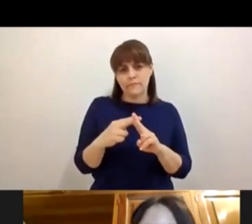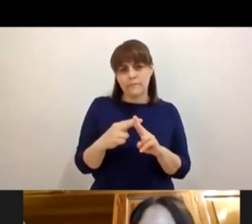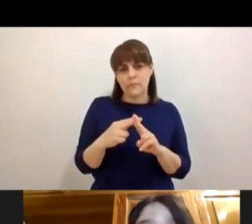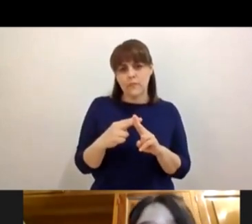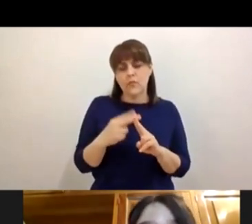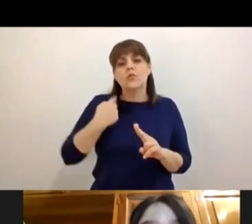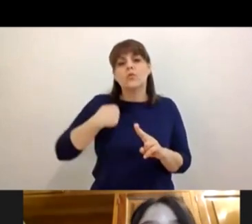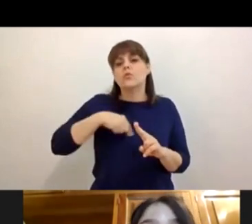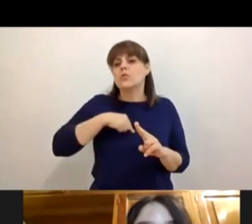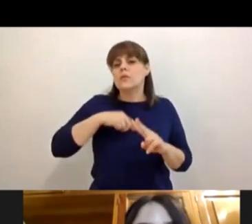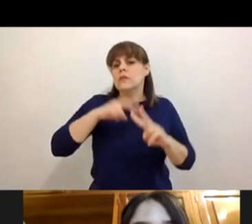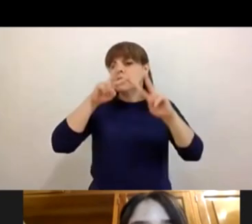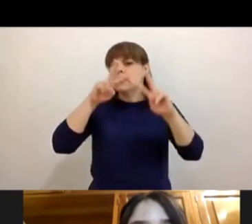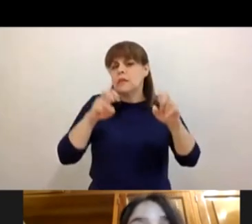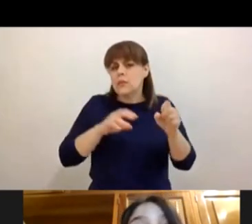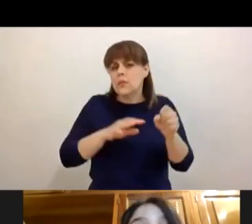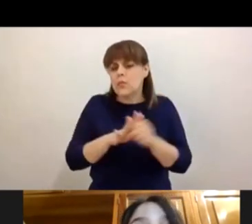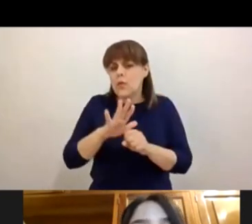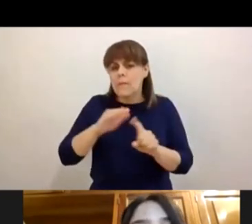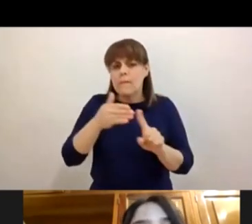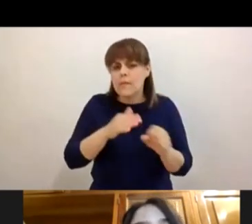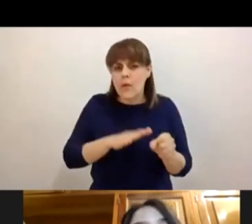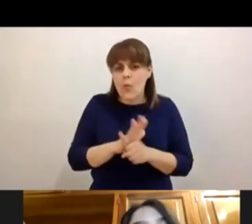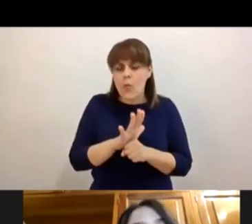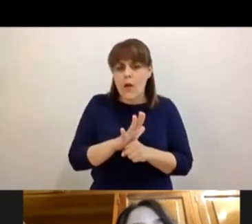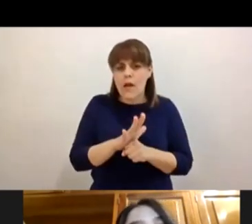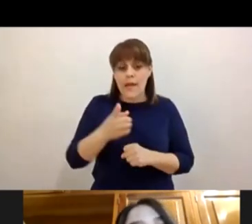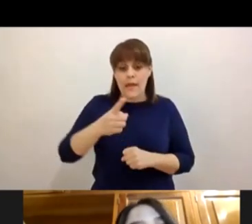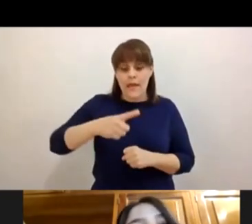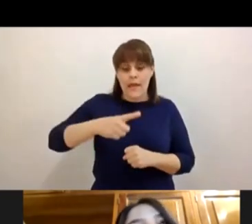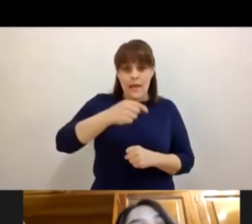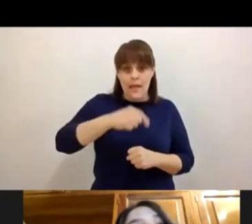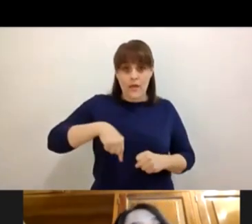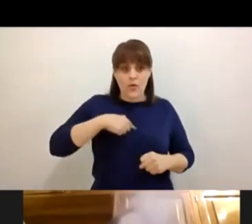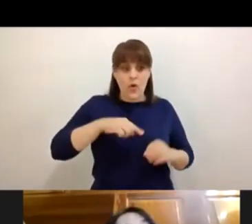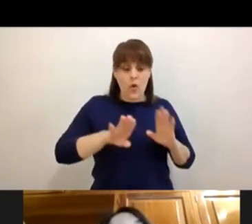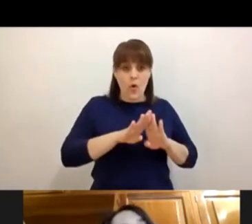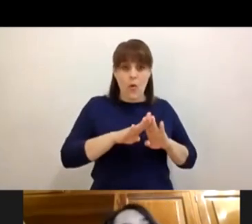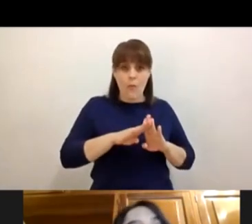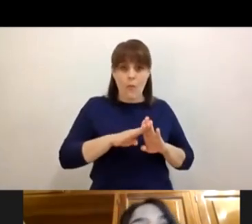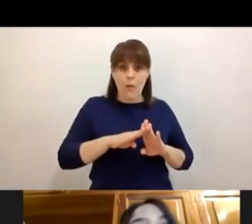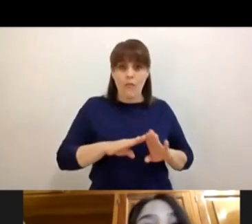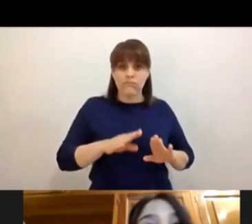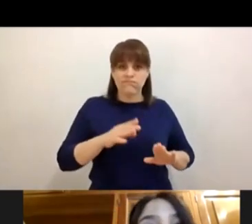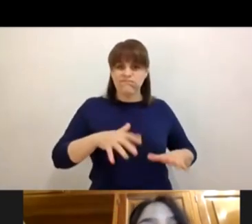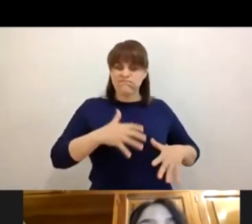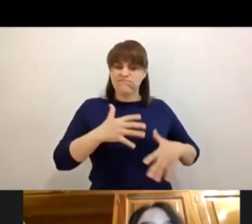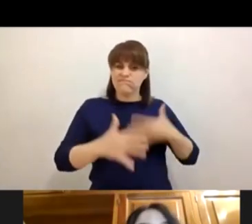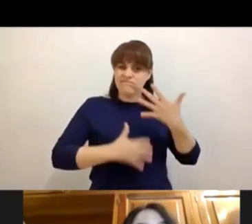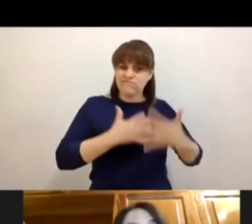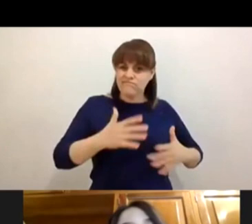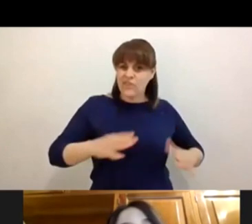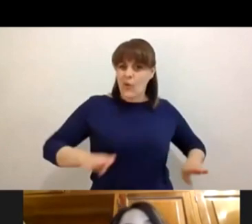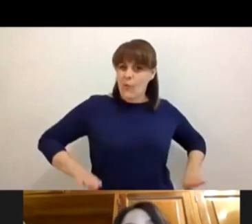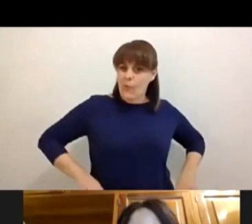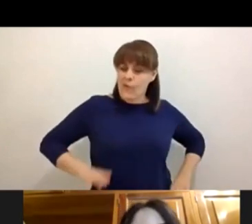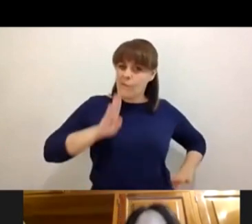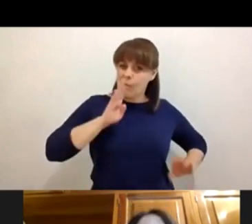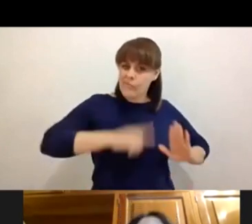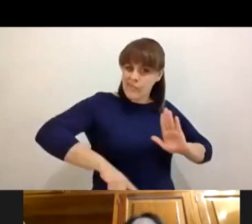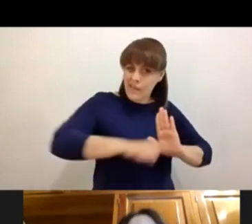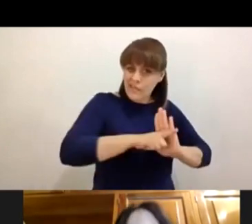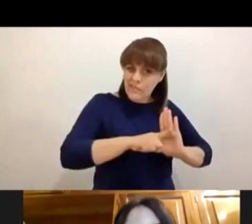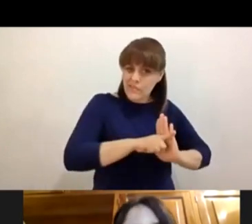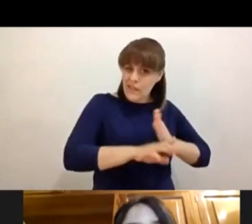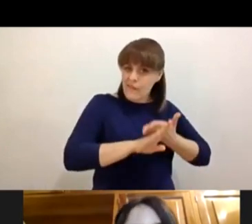nuestro tema es la prevención del delito, pero justo hemos tenido que ir también, ¿no? Abriendo práctica,